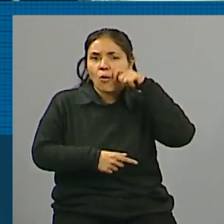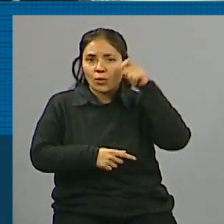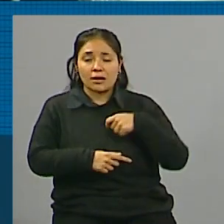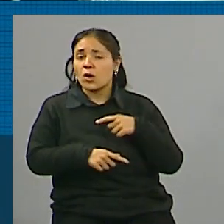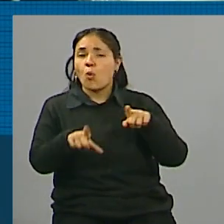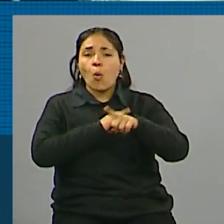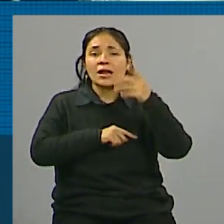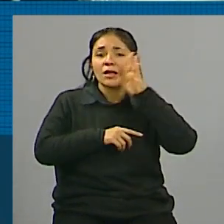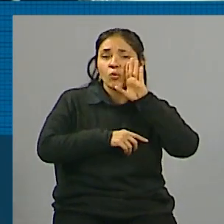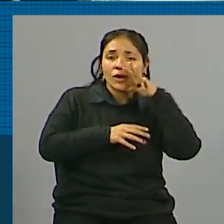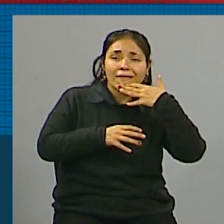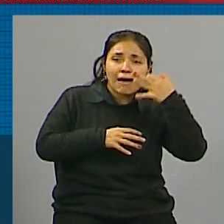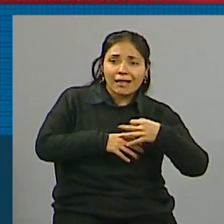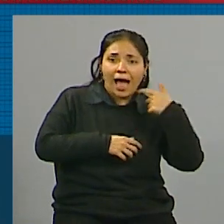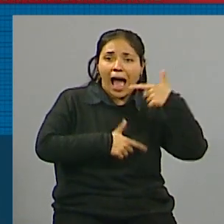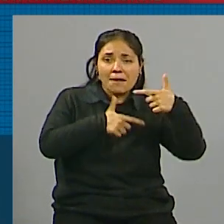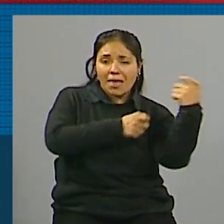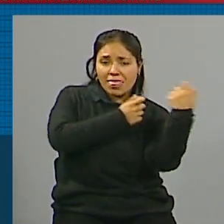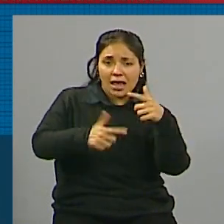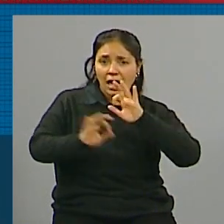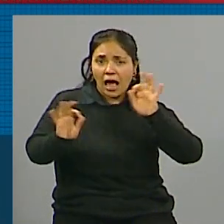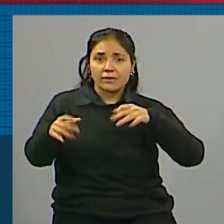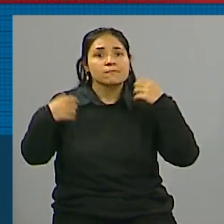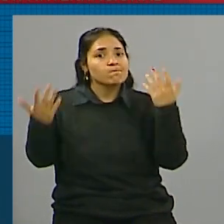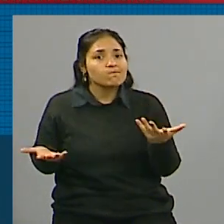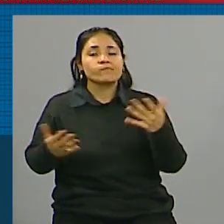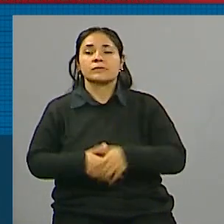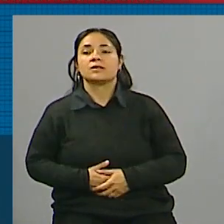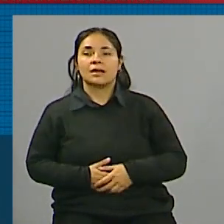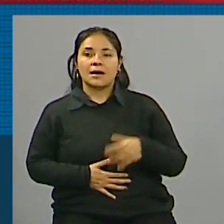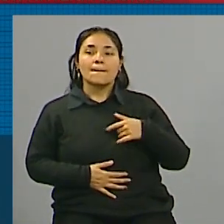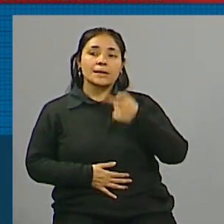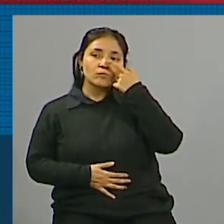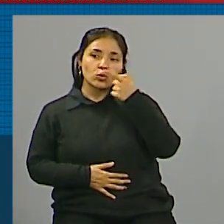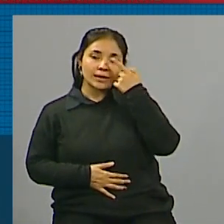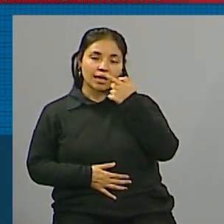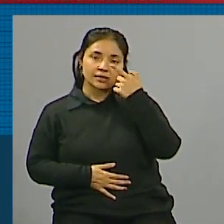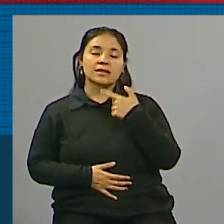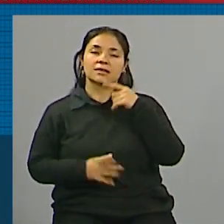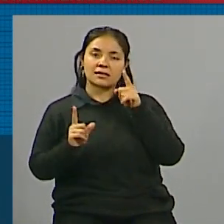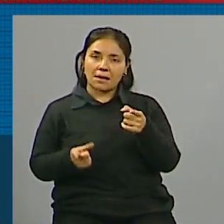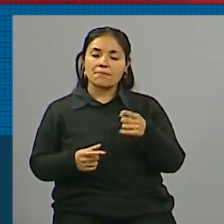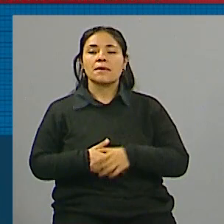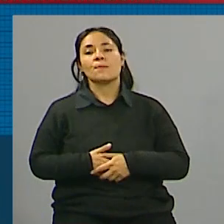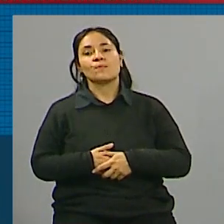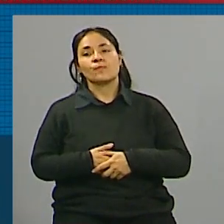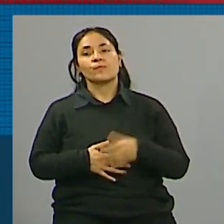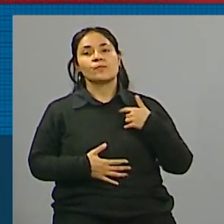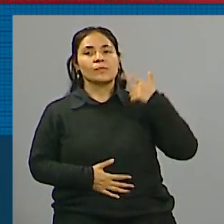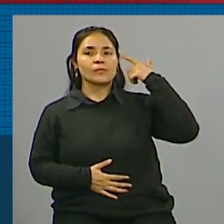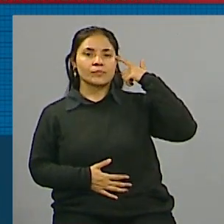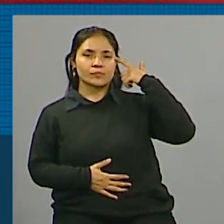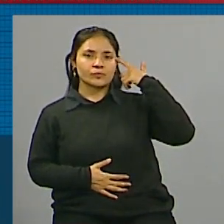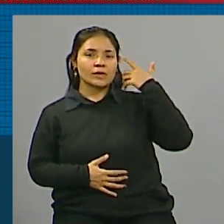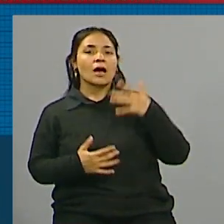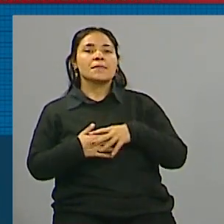es la realidad? Bueno, para abordarlo me parece interesante también por ahí ver el rol